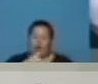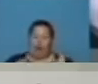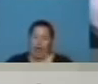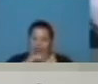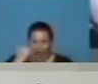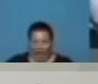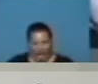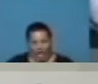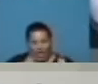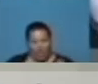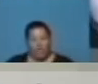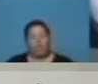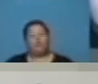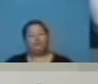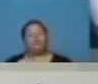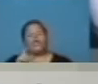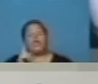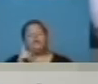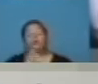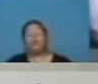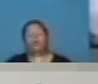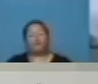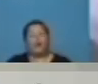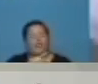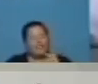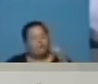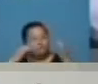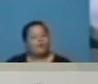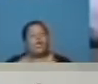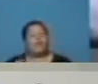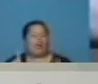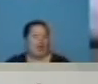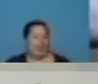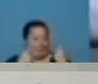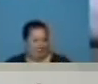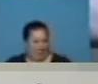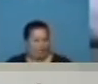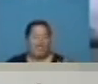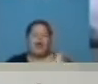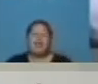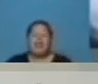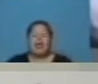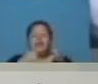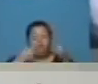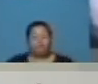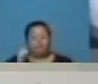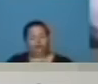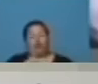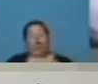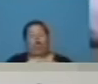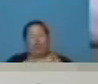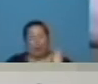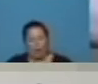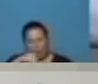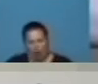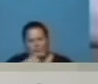constitucional, las funciones específicas se otorgan por ley, por la ley que es específicamente el Código Electoral,